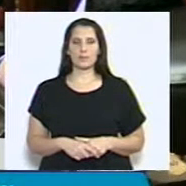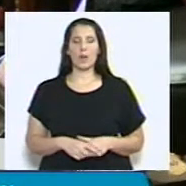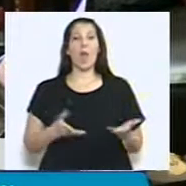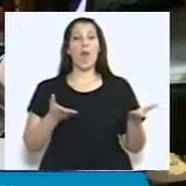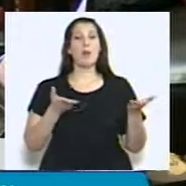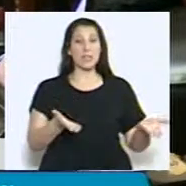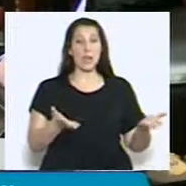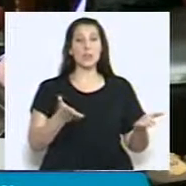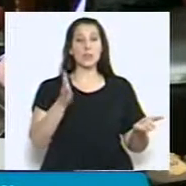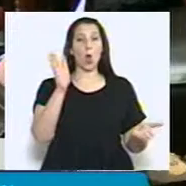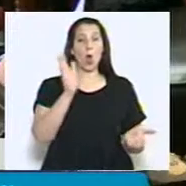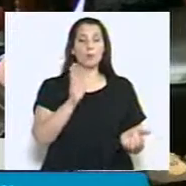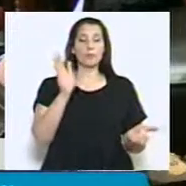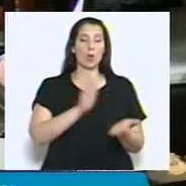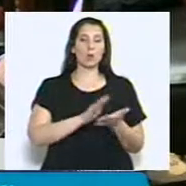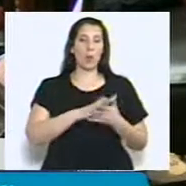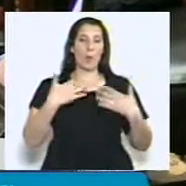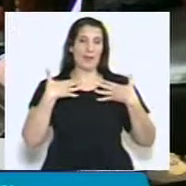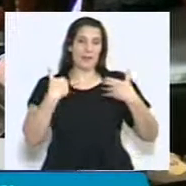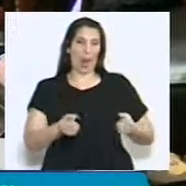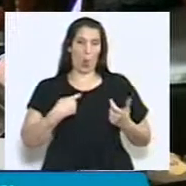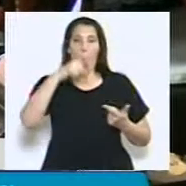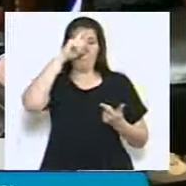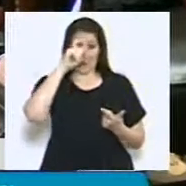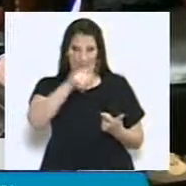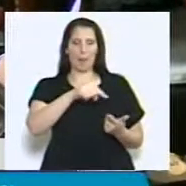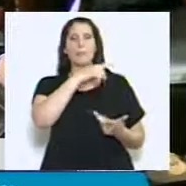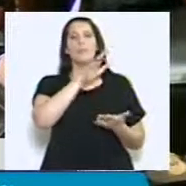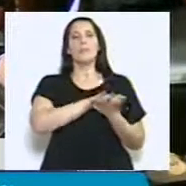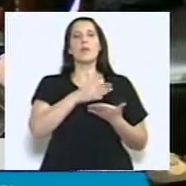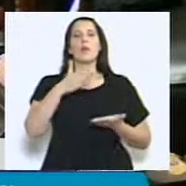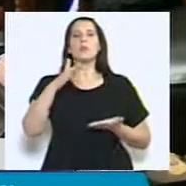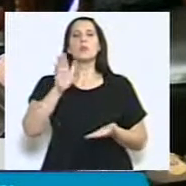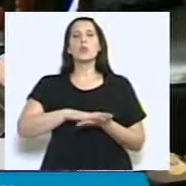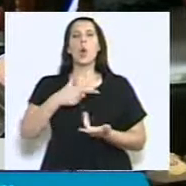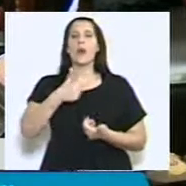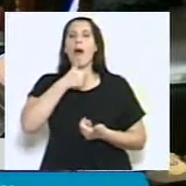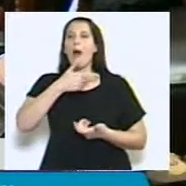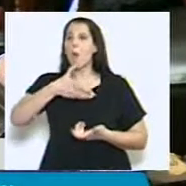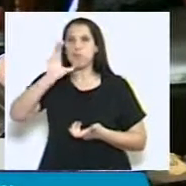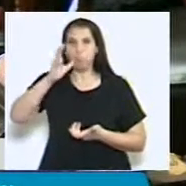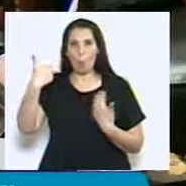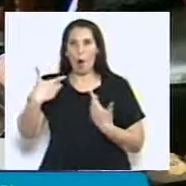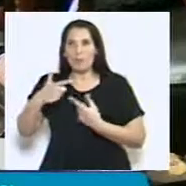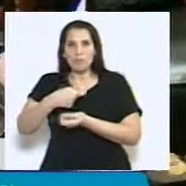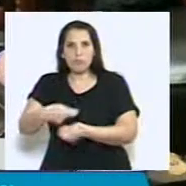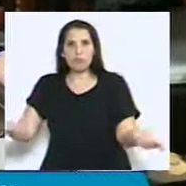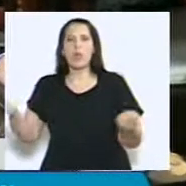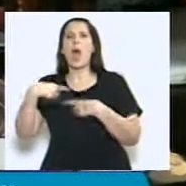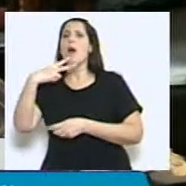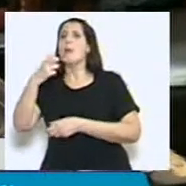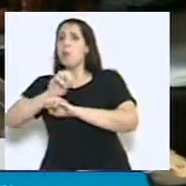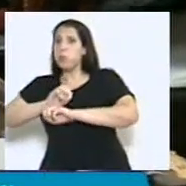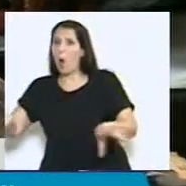los servicios sanitarios y hospitalarios, la producción y distribución de agua potable, energía eléctrica y gas, y